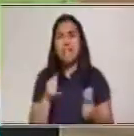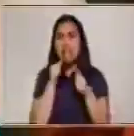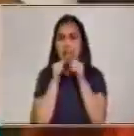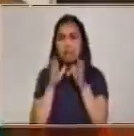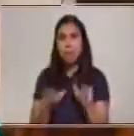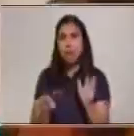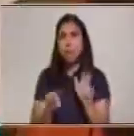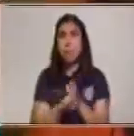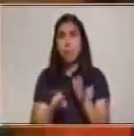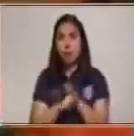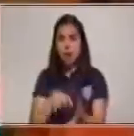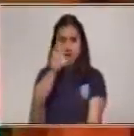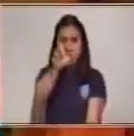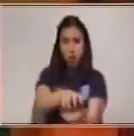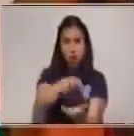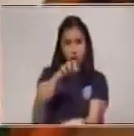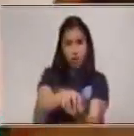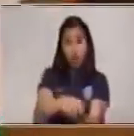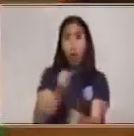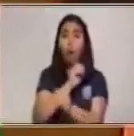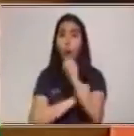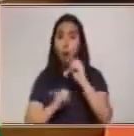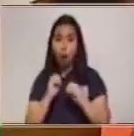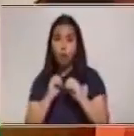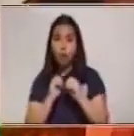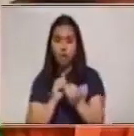las tortugas, ¿sí?